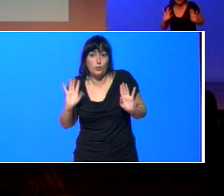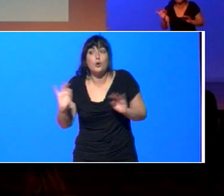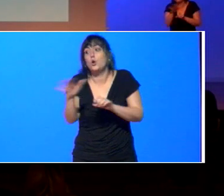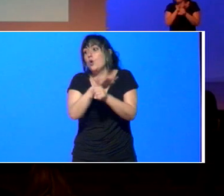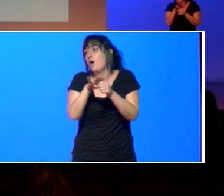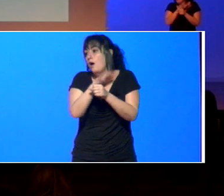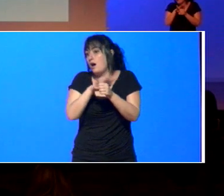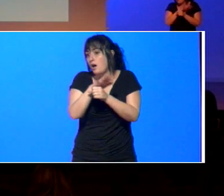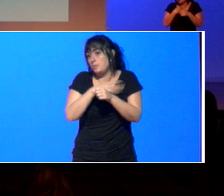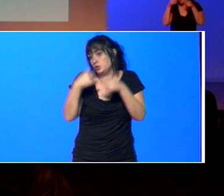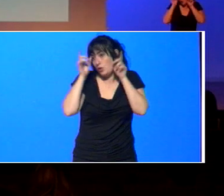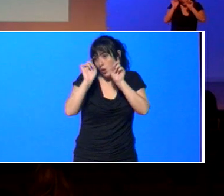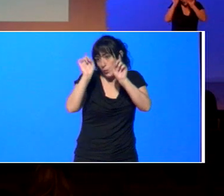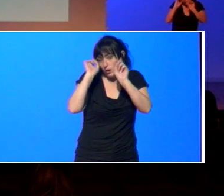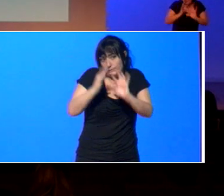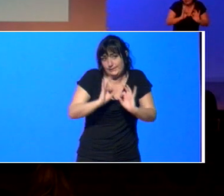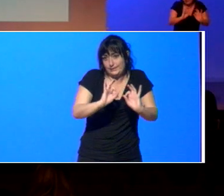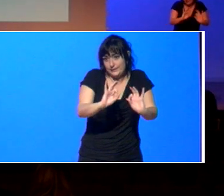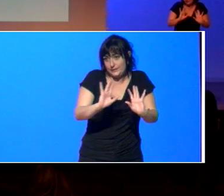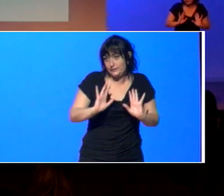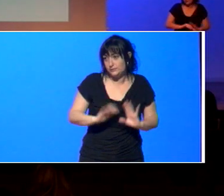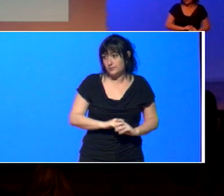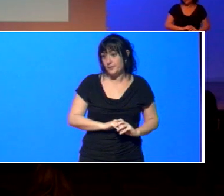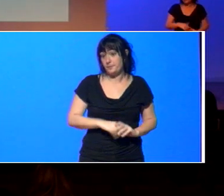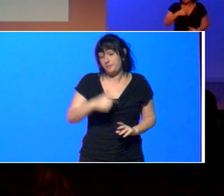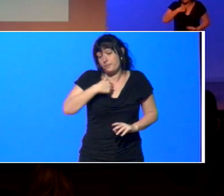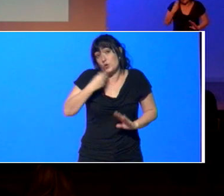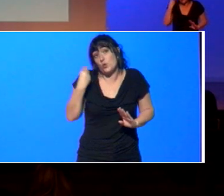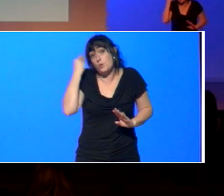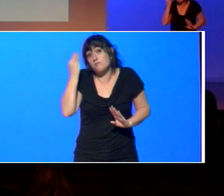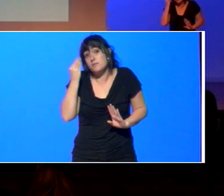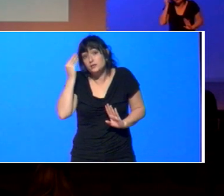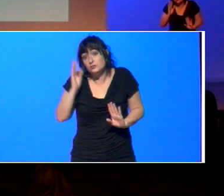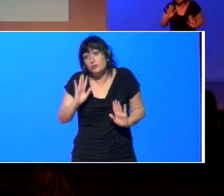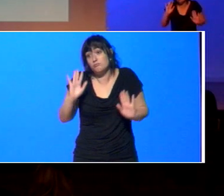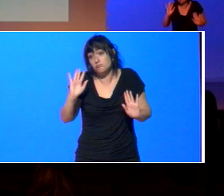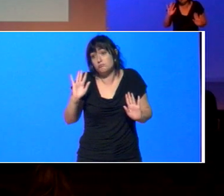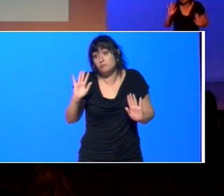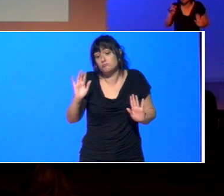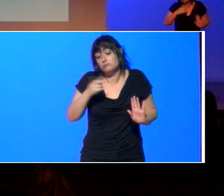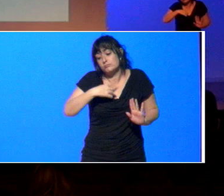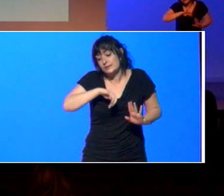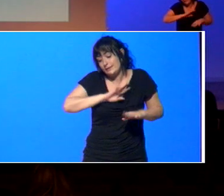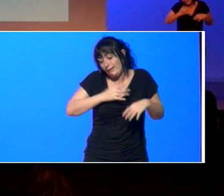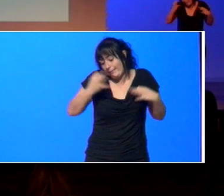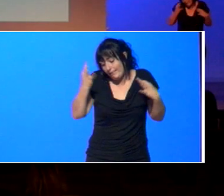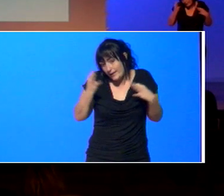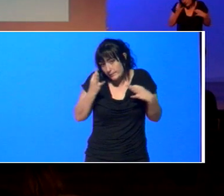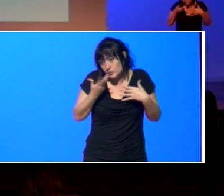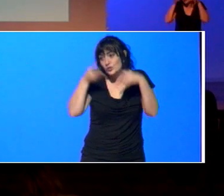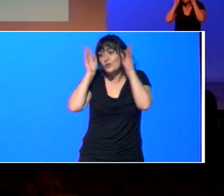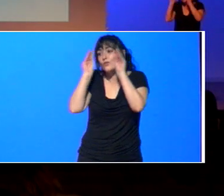de la educación Esto es así no yo creo que que tenemos que conseguir formar